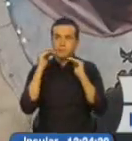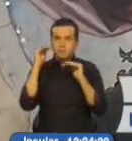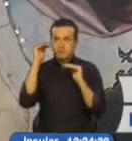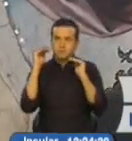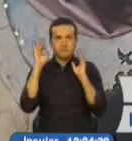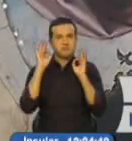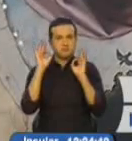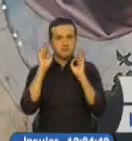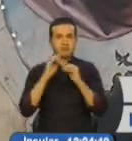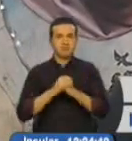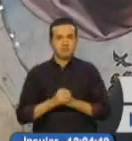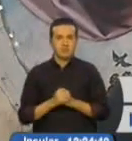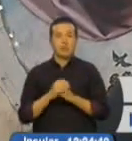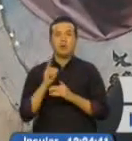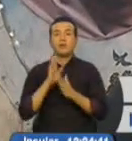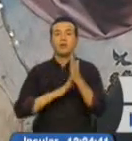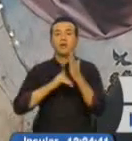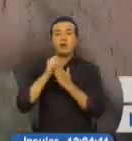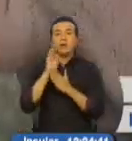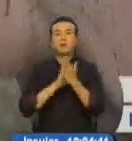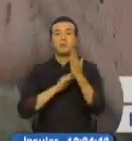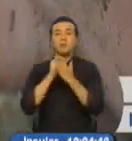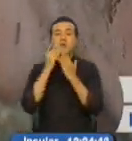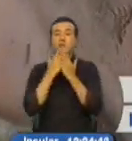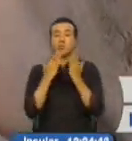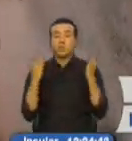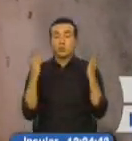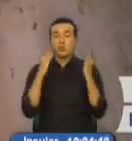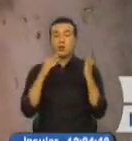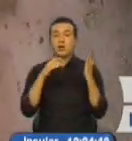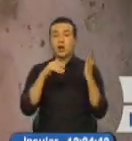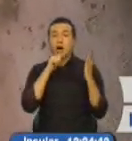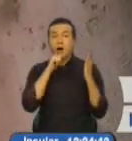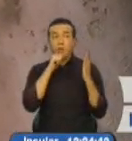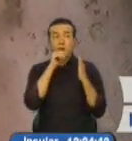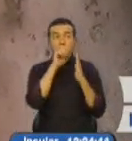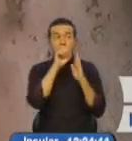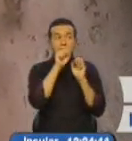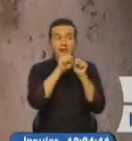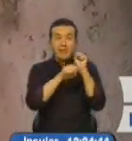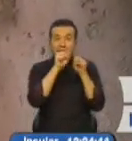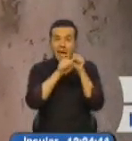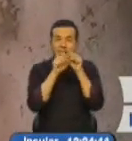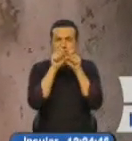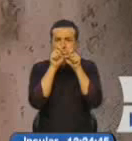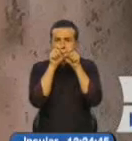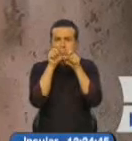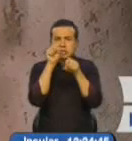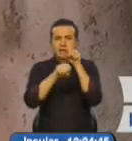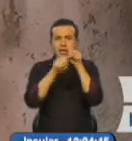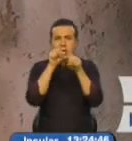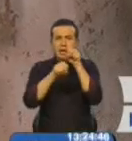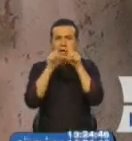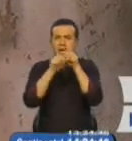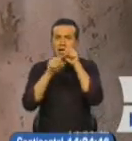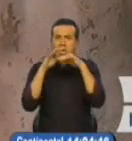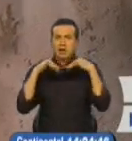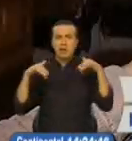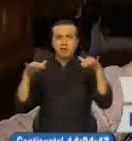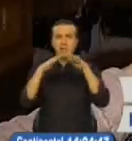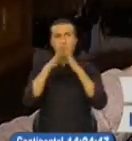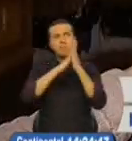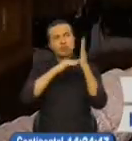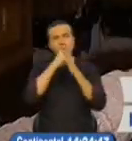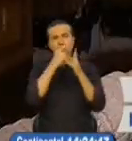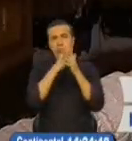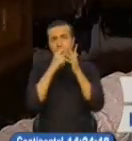También se beneficia el trabajo de restauración de las pinturas, ya que la humedad tiene efectos corrosivos. La humedad es un enemigo